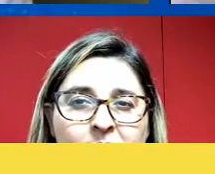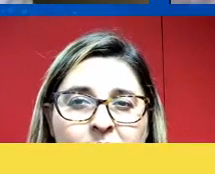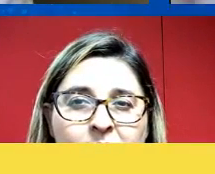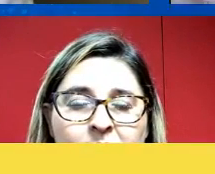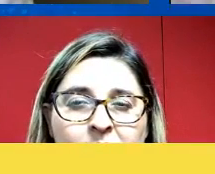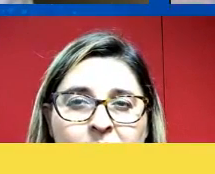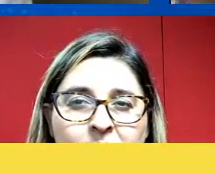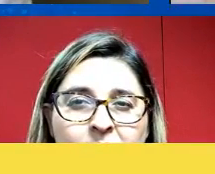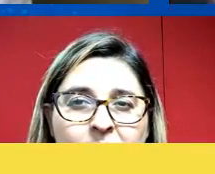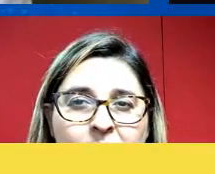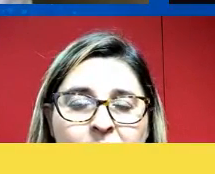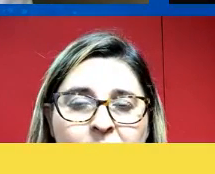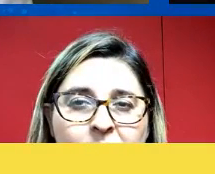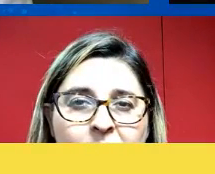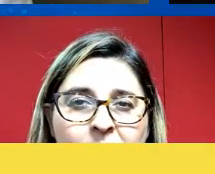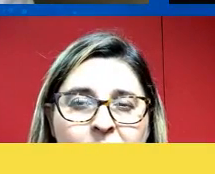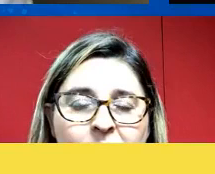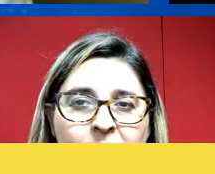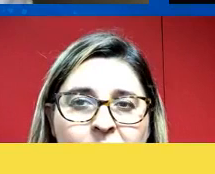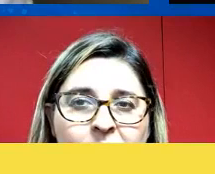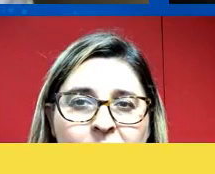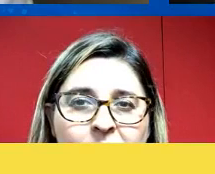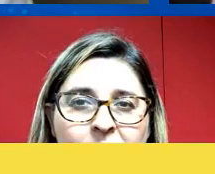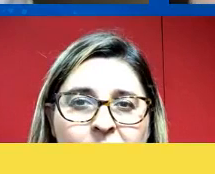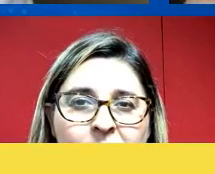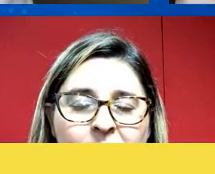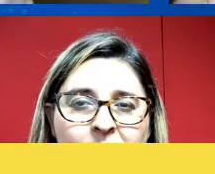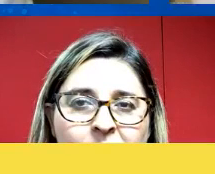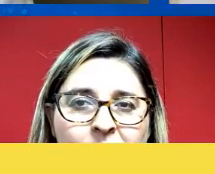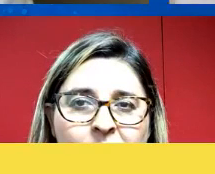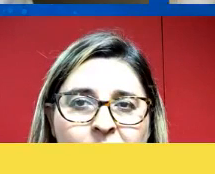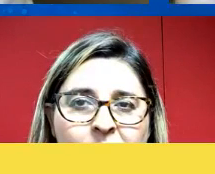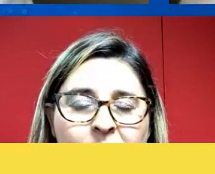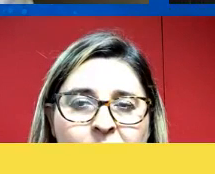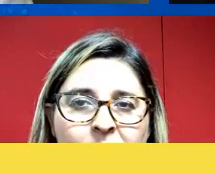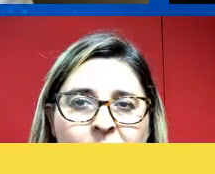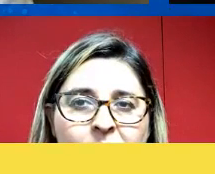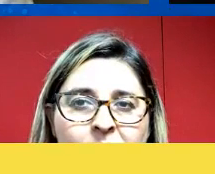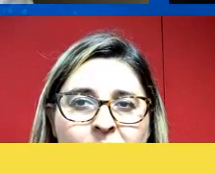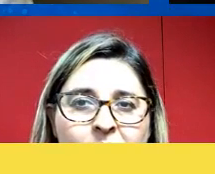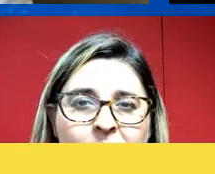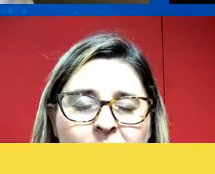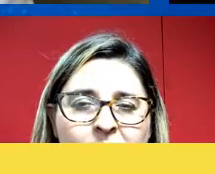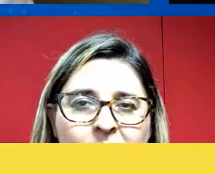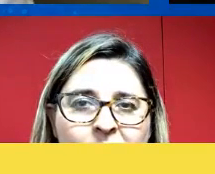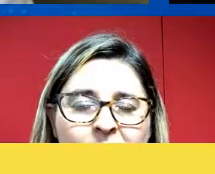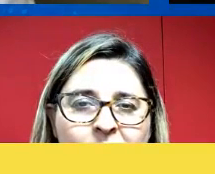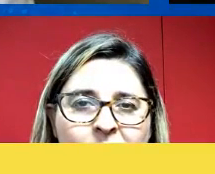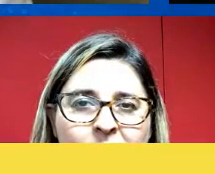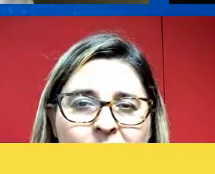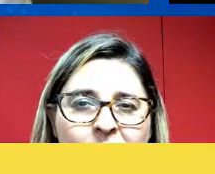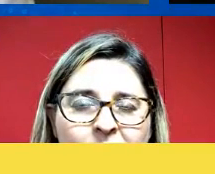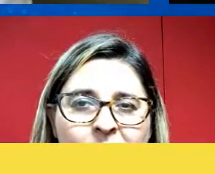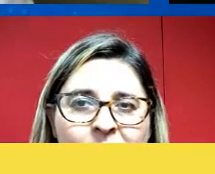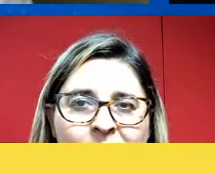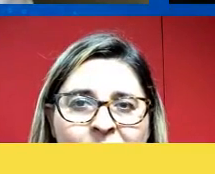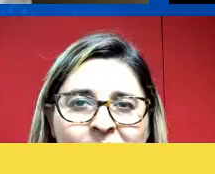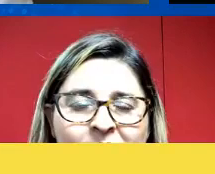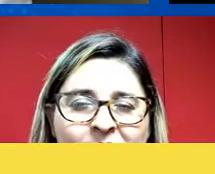un porcentaje menor de la masa del planeta. La Tierra tiene una luna extremadamente grande para el tamaño